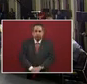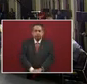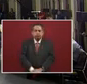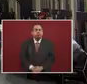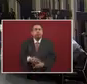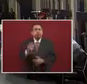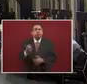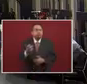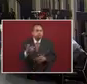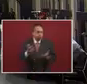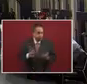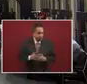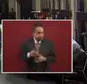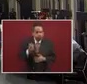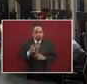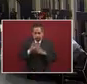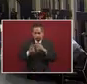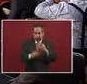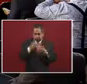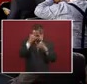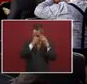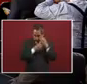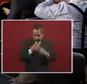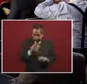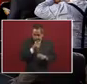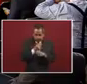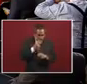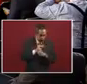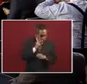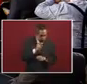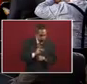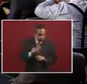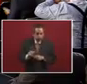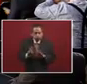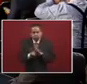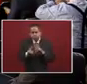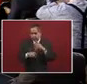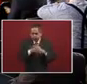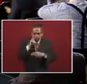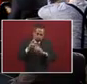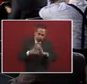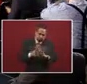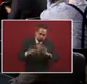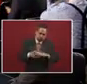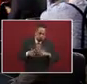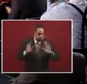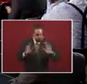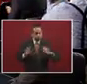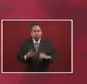Por eso se van a revisar esos casos. O sea,